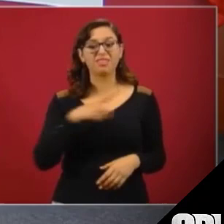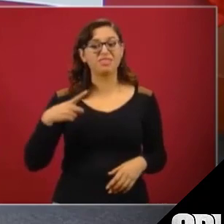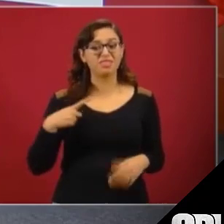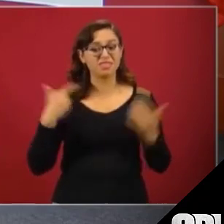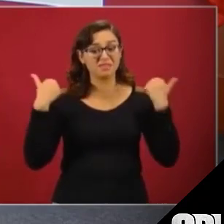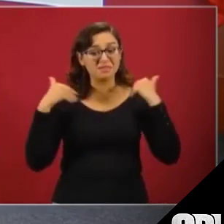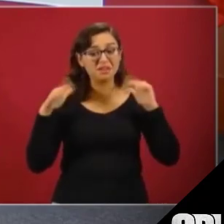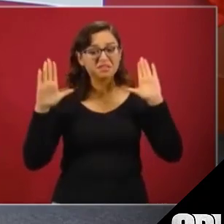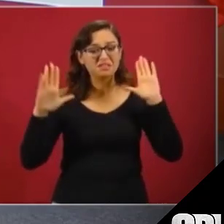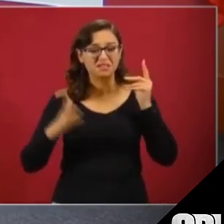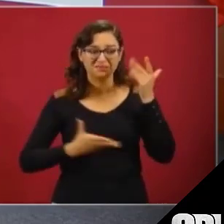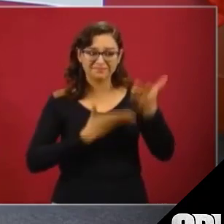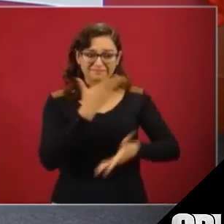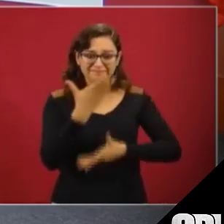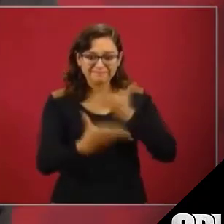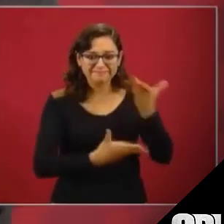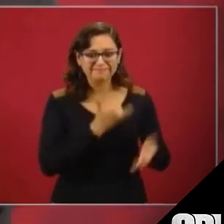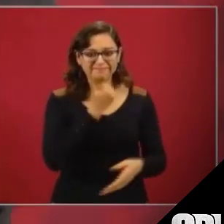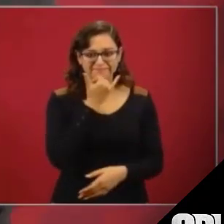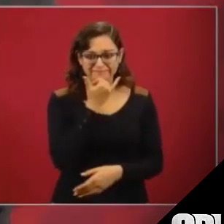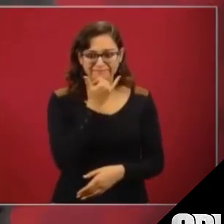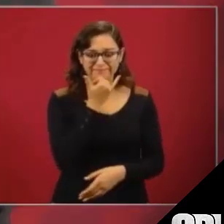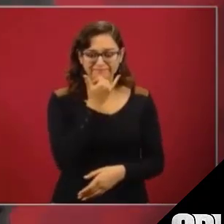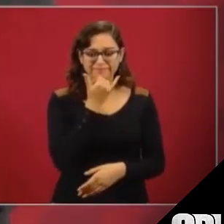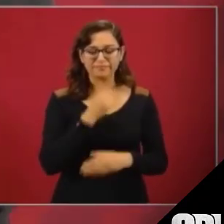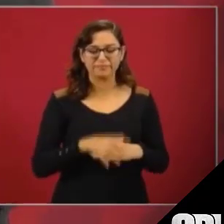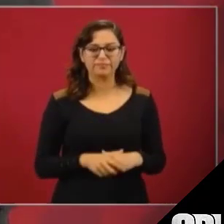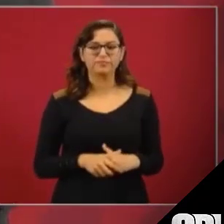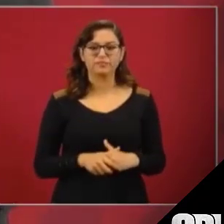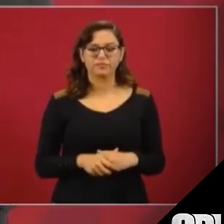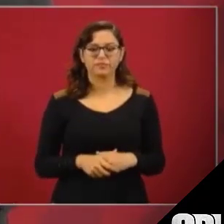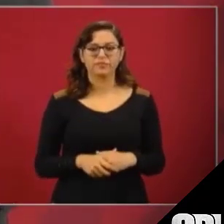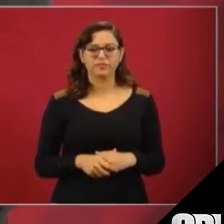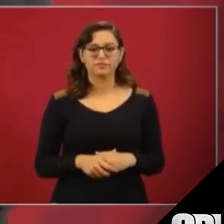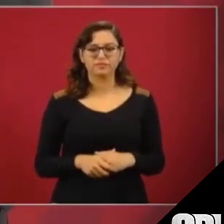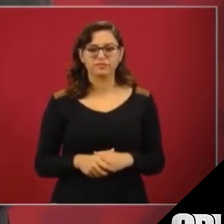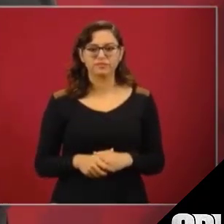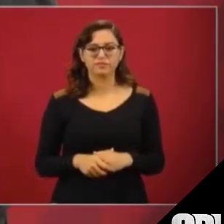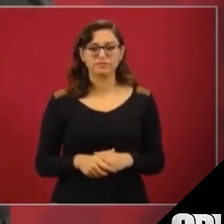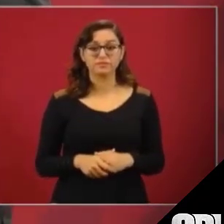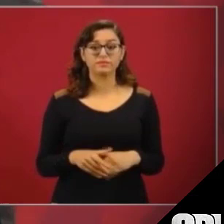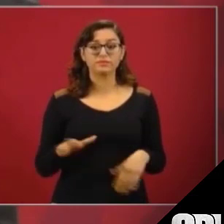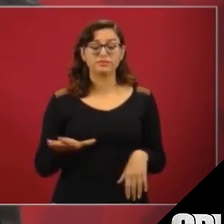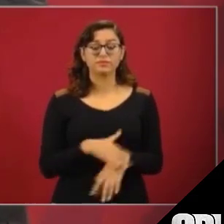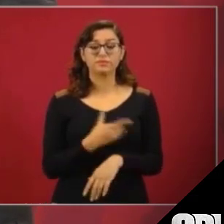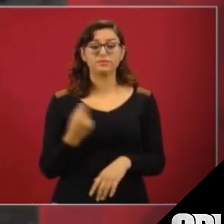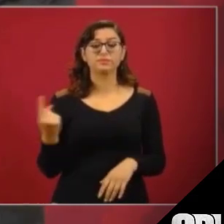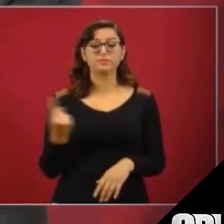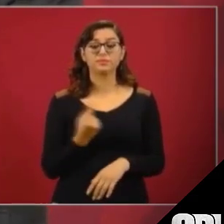porque